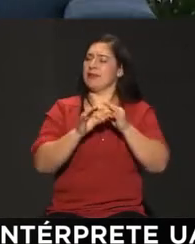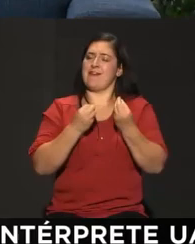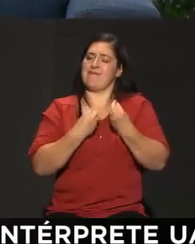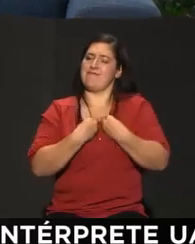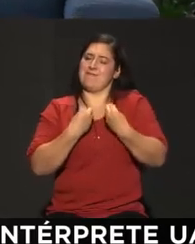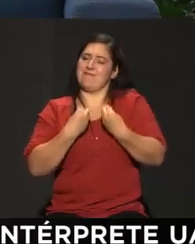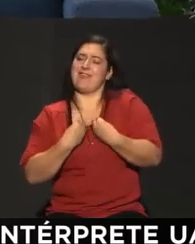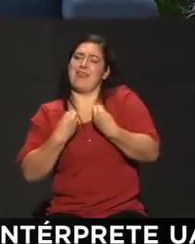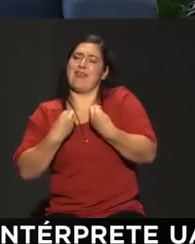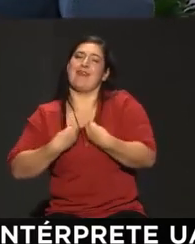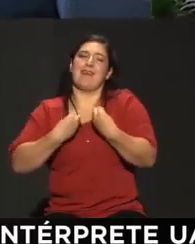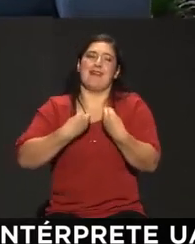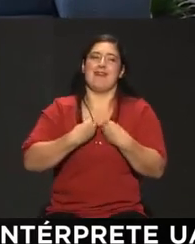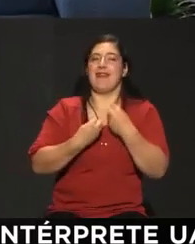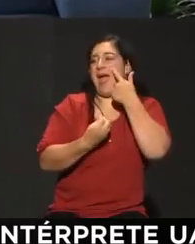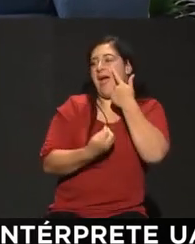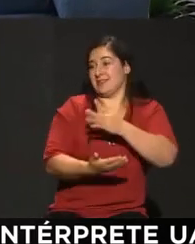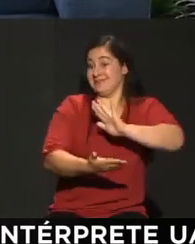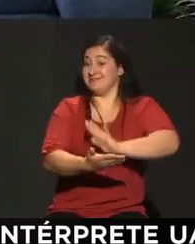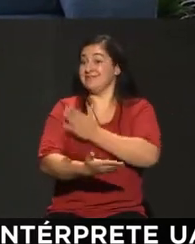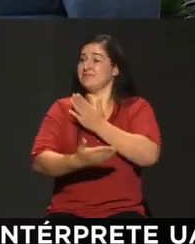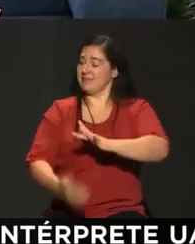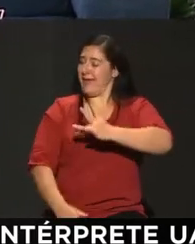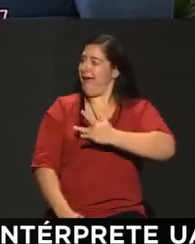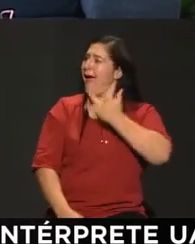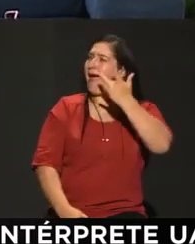Es importante para vivir. A ver, Pau, me siento bien.